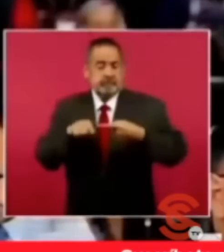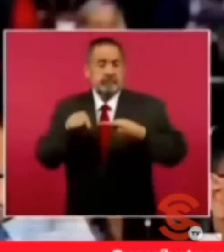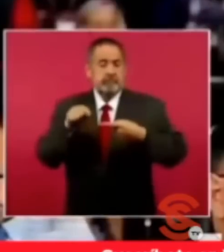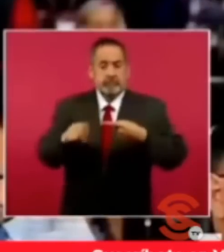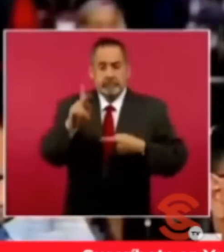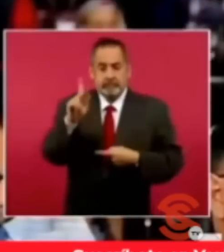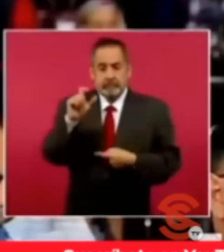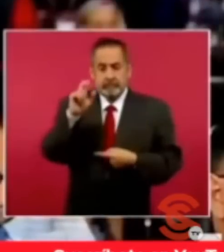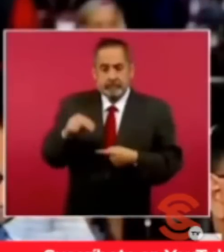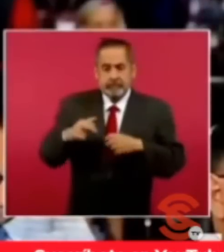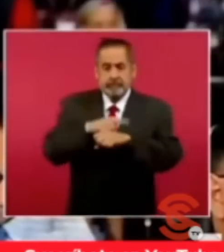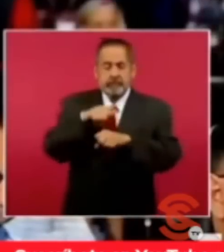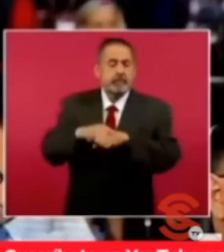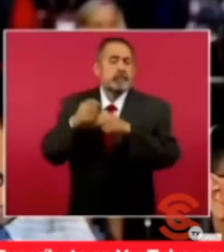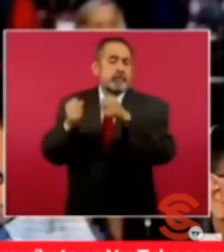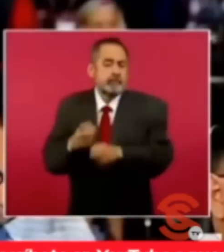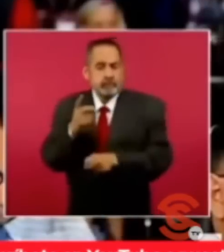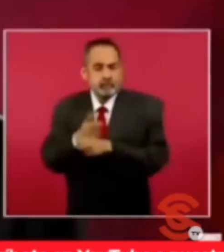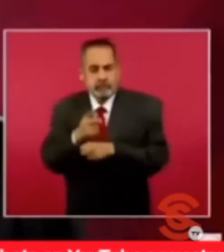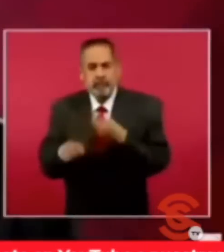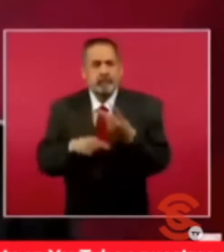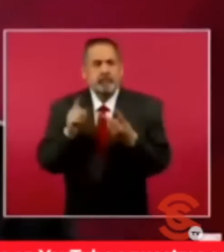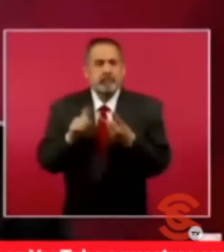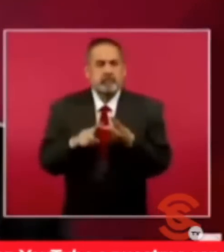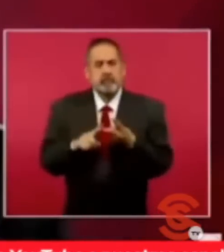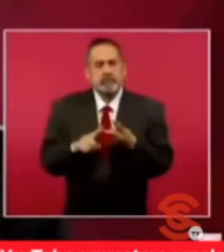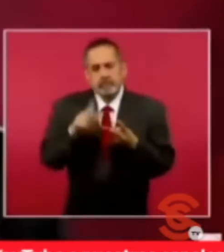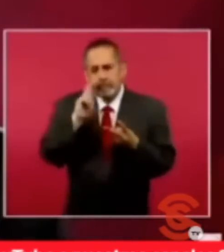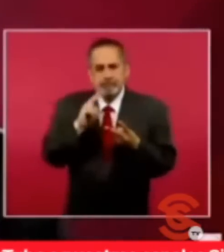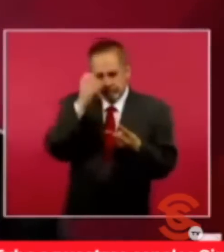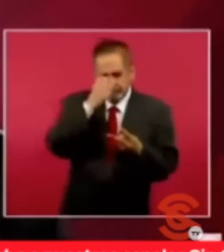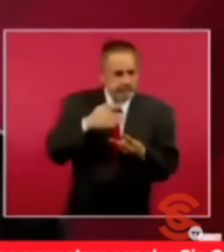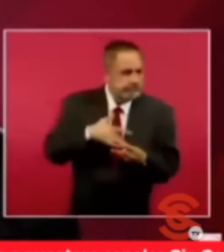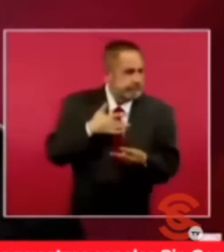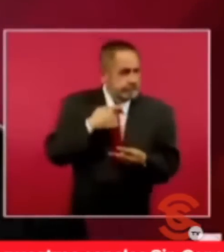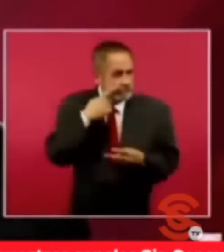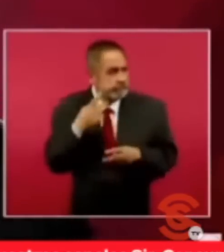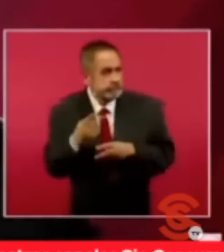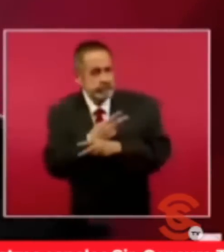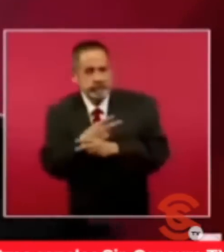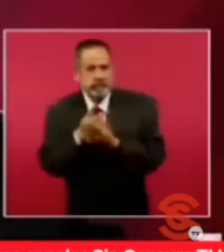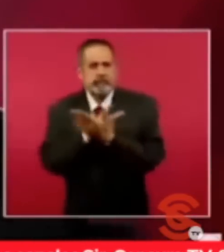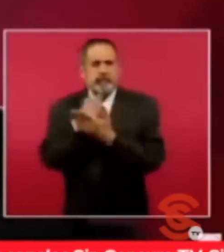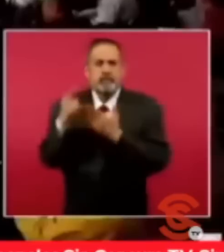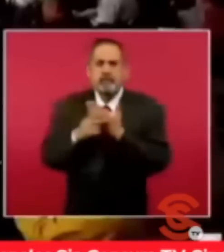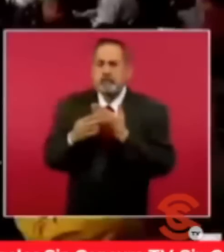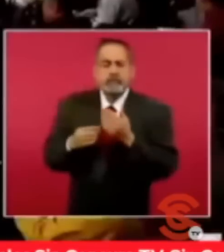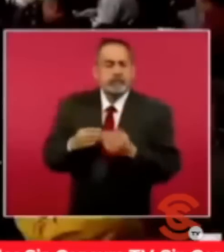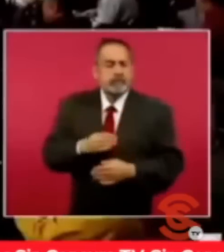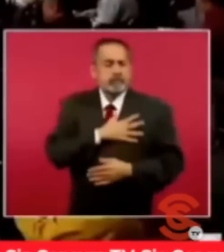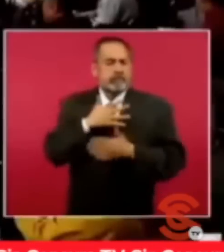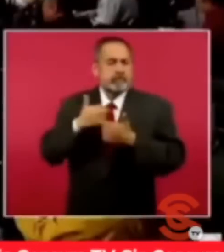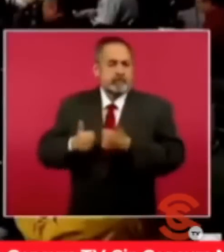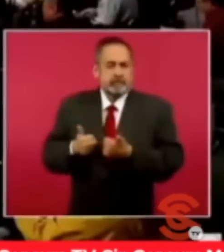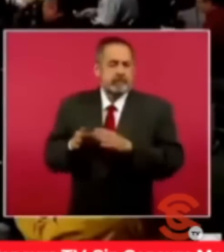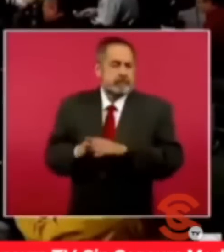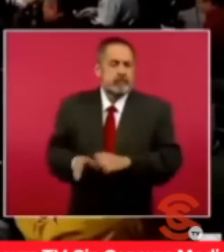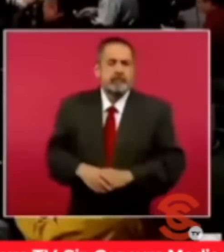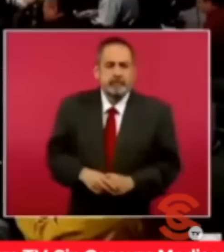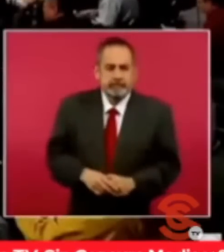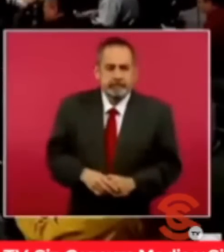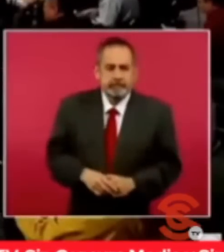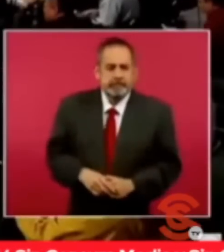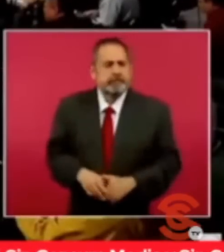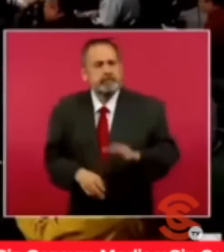de la Estrategia Nacional de Seguridad, y lo otro, la evaluación del avance de los programas de bienestar. Si me permite, para